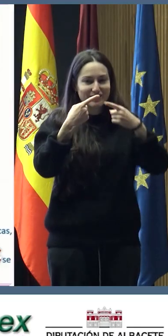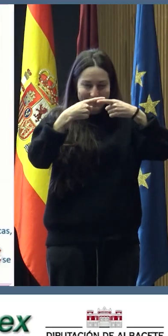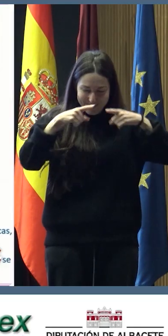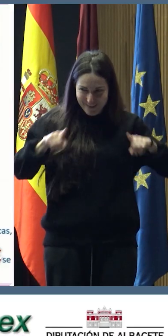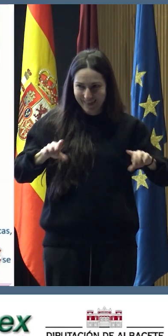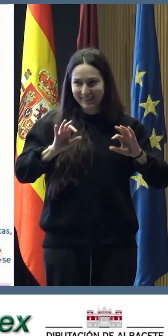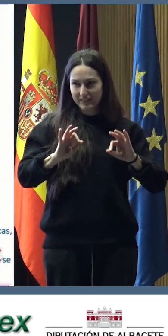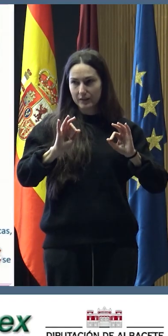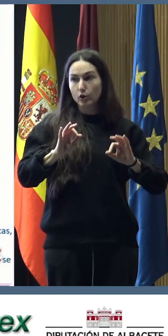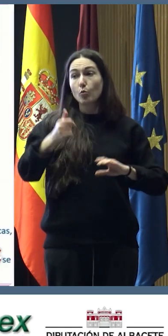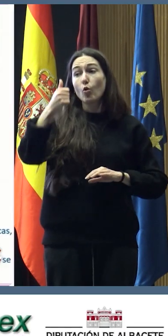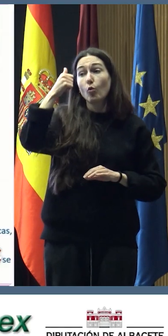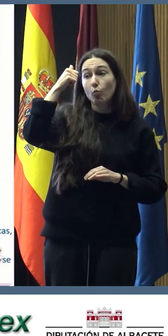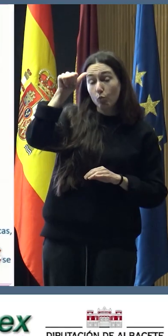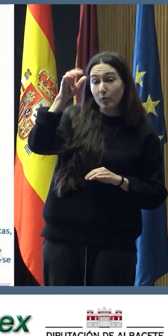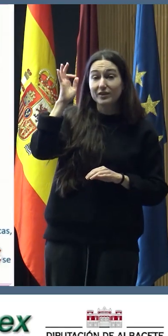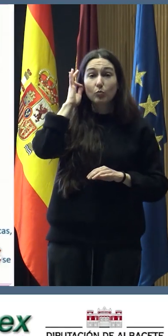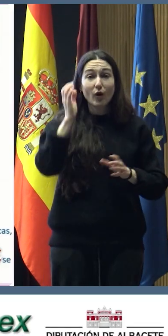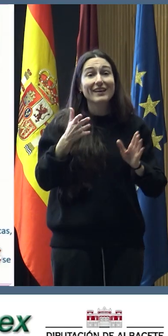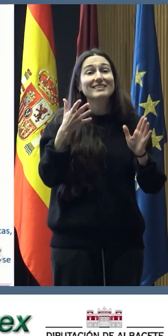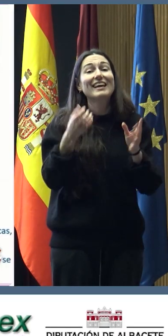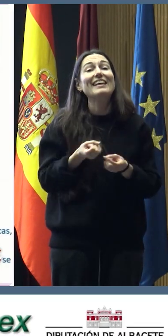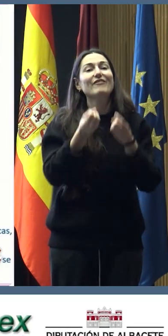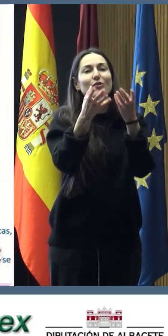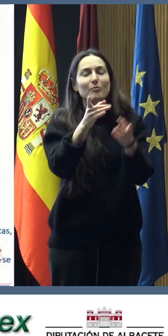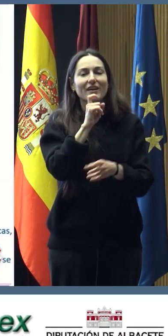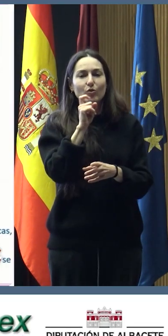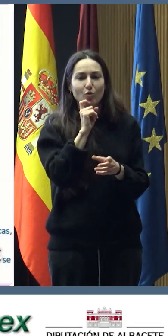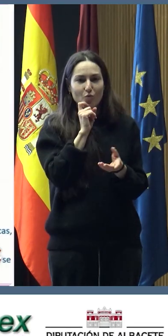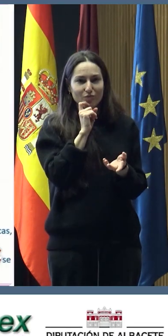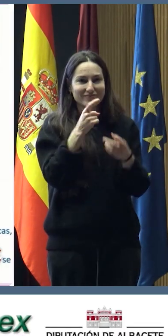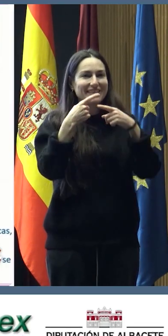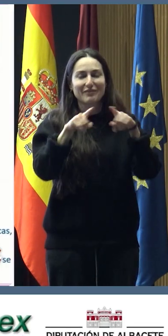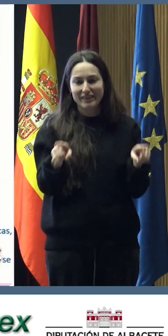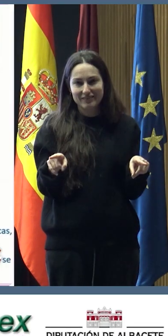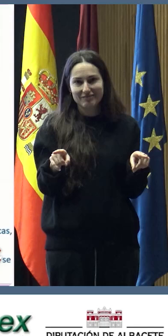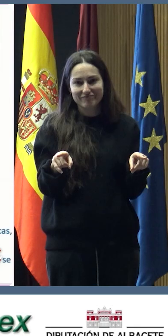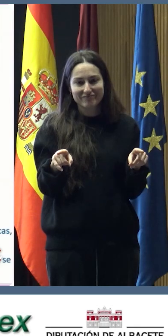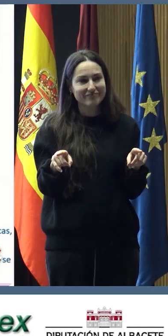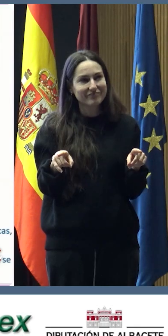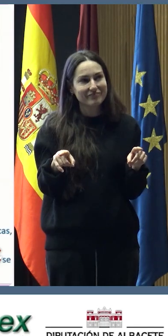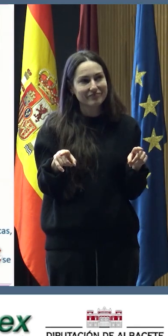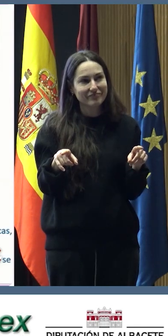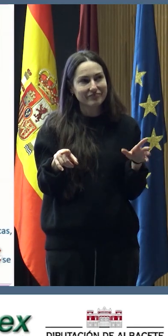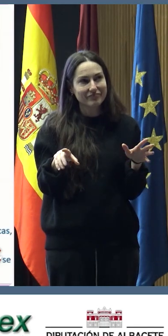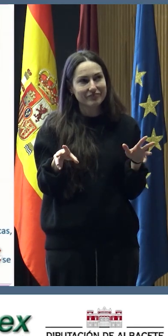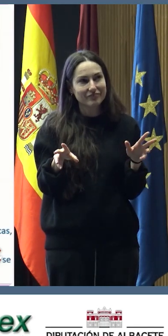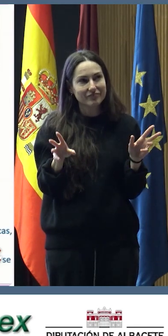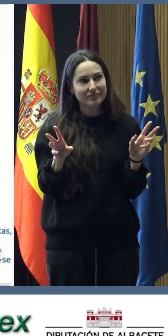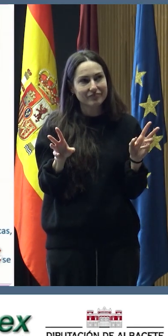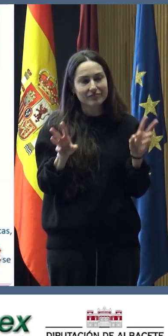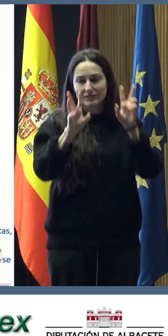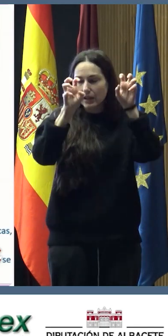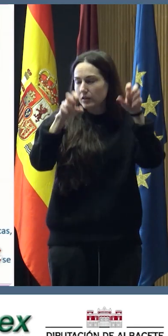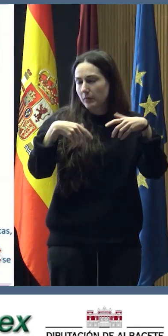cómo mujeres y hombres se informan tanto cuantitativamente como cualitativamente sobre cualquier